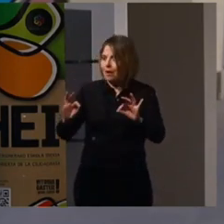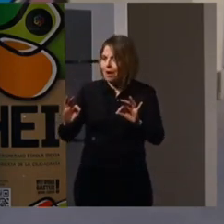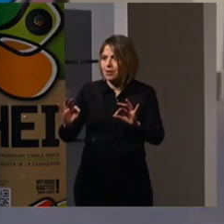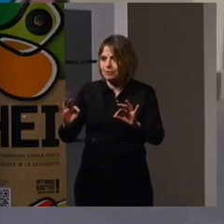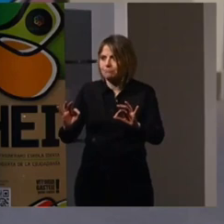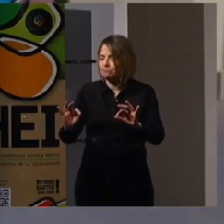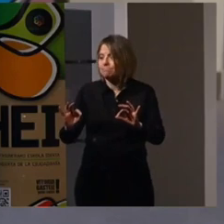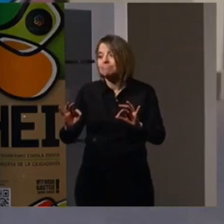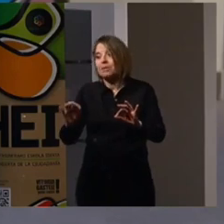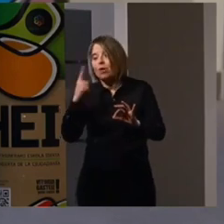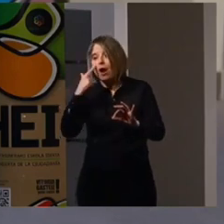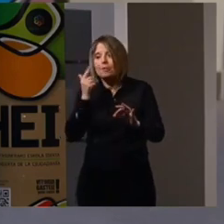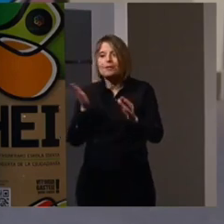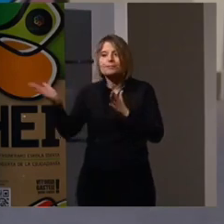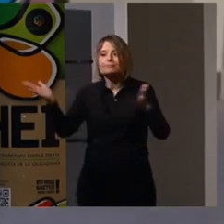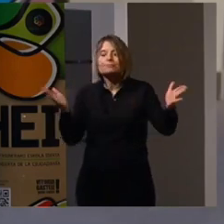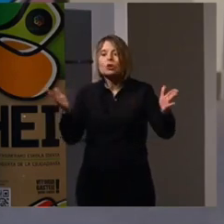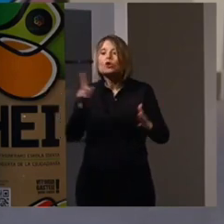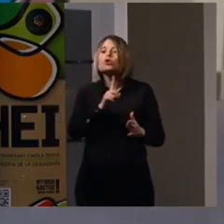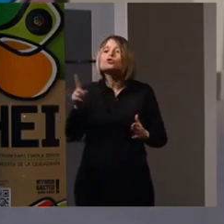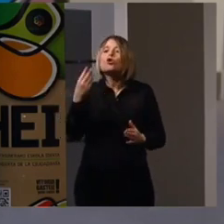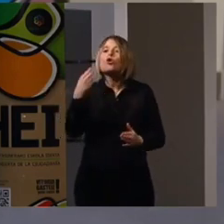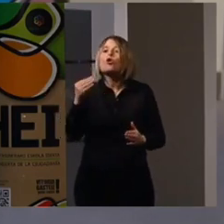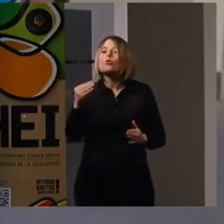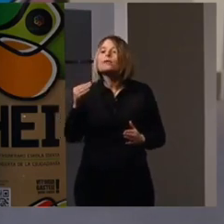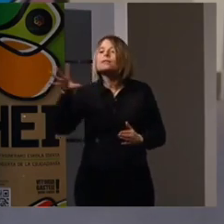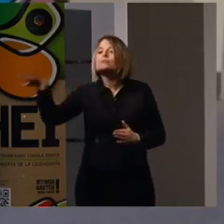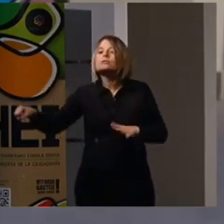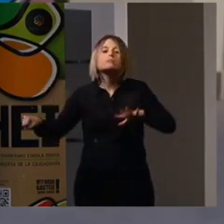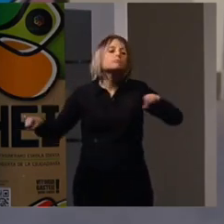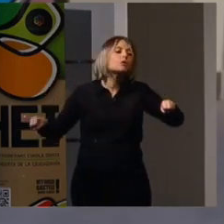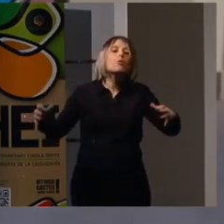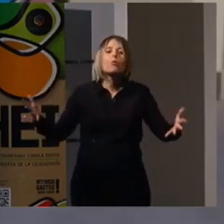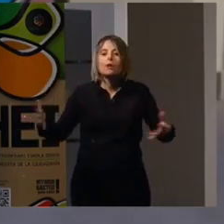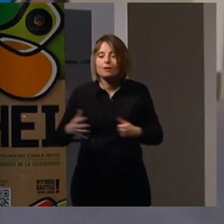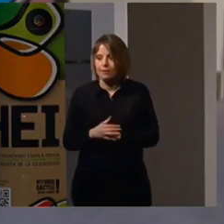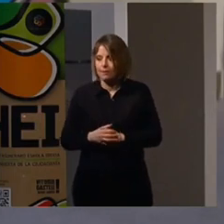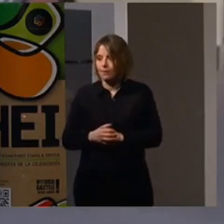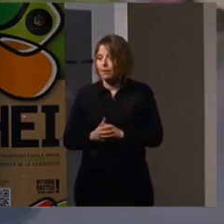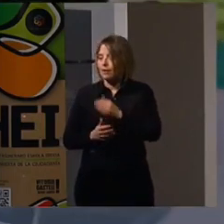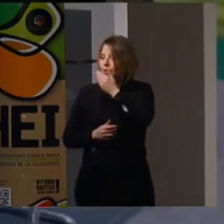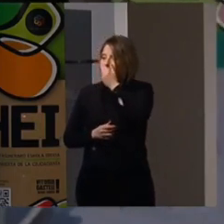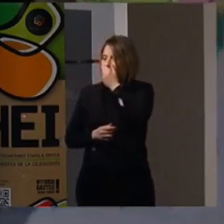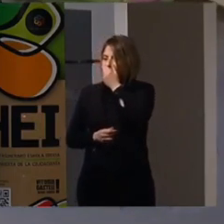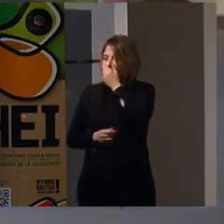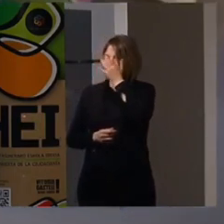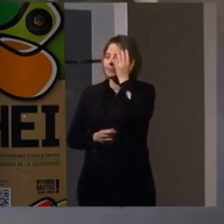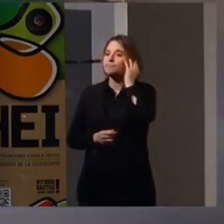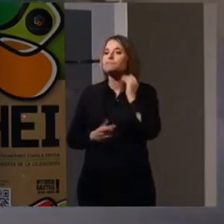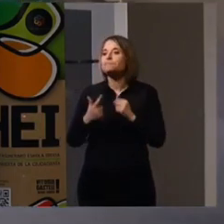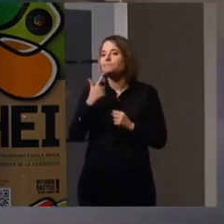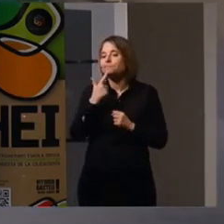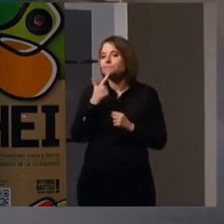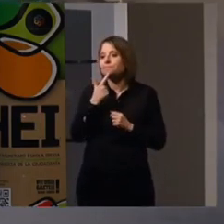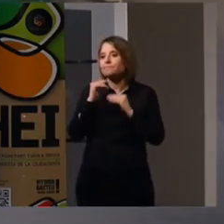pero hay que ver los no jóvenes a por qué apostamos. Uh-huh. Tú decías una frase que cogí que me